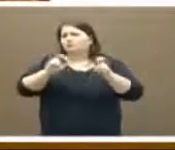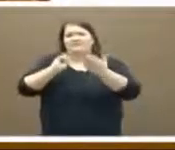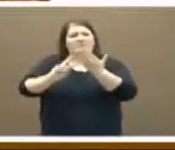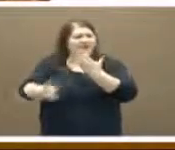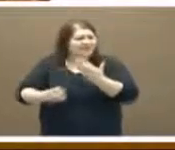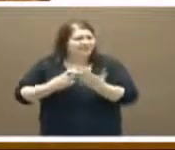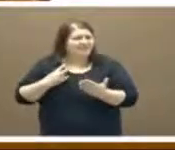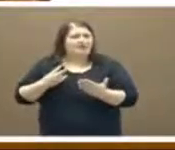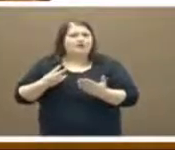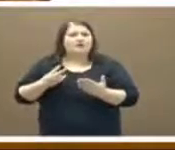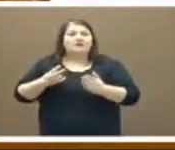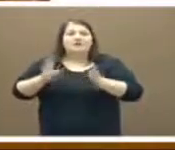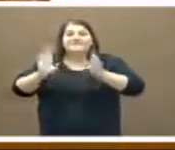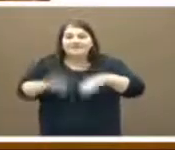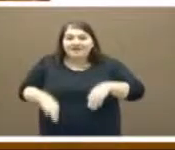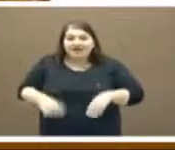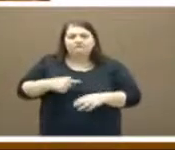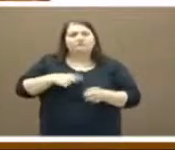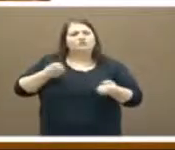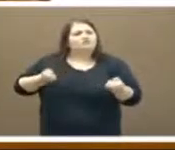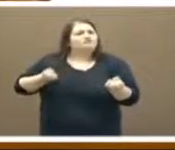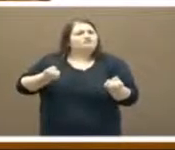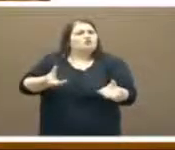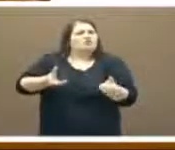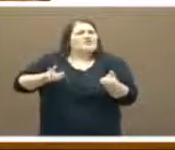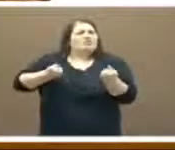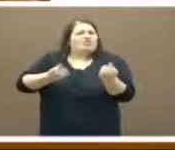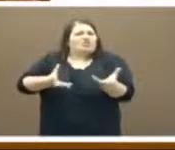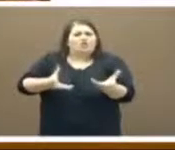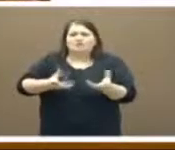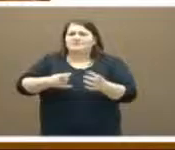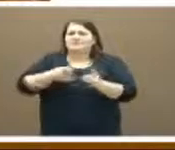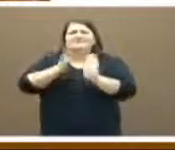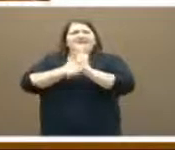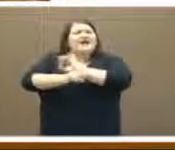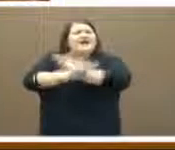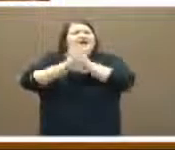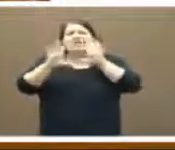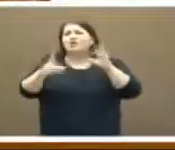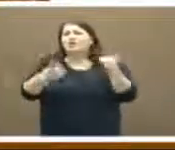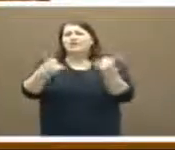transparencia, y tendrán toda la información y todas las aclaraciones que ustedes precisen. Muchas gracias.